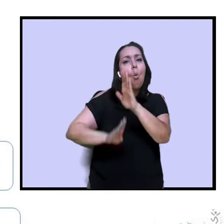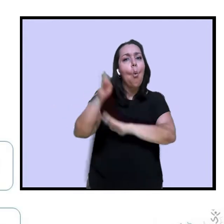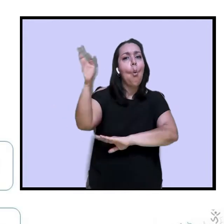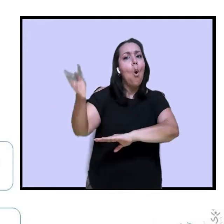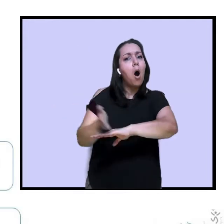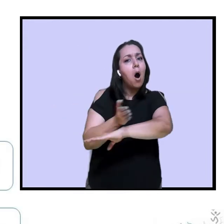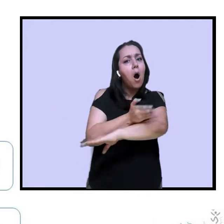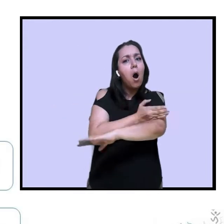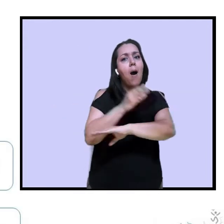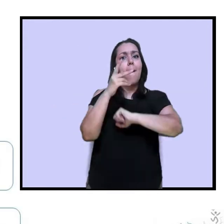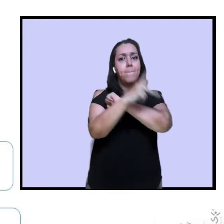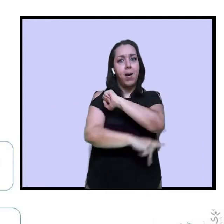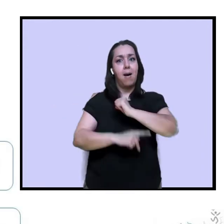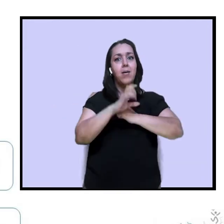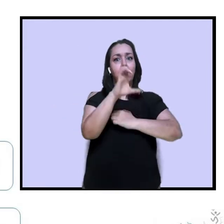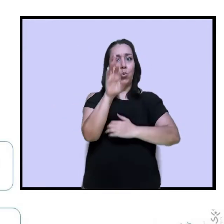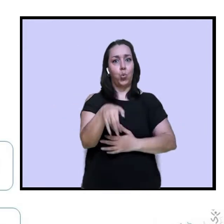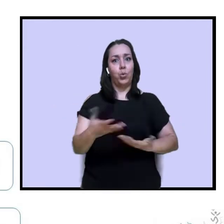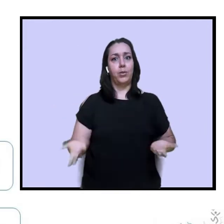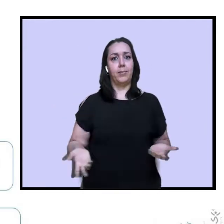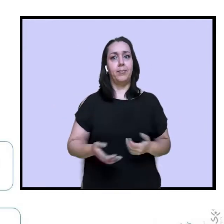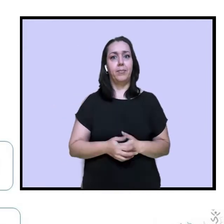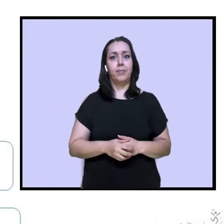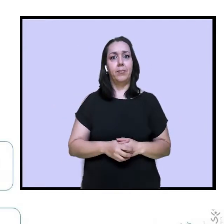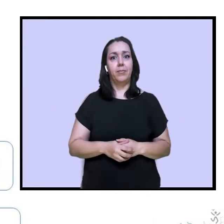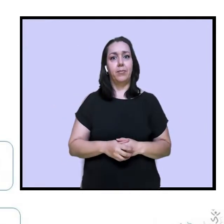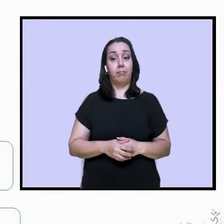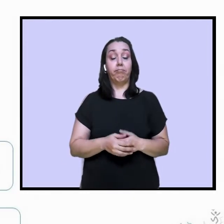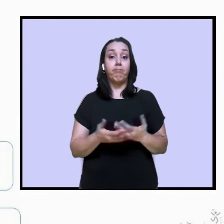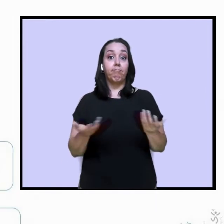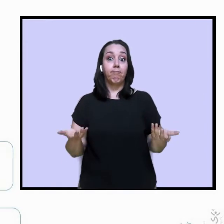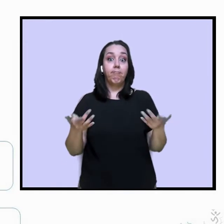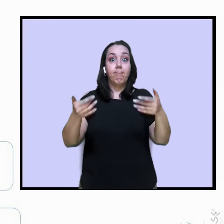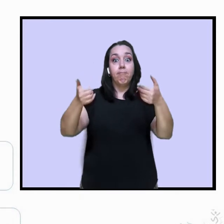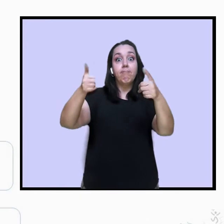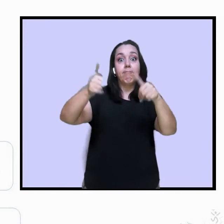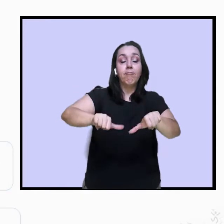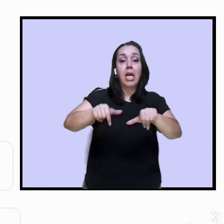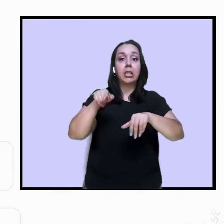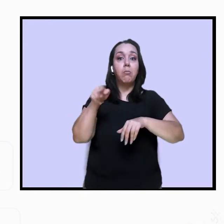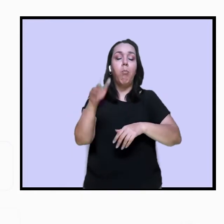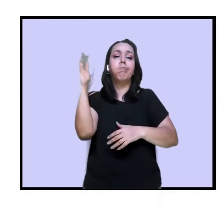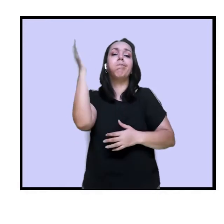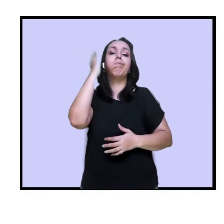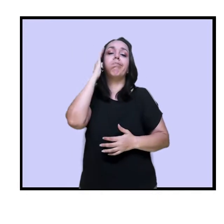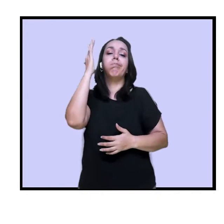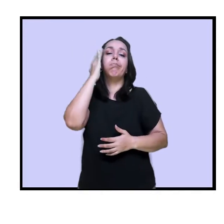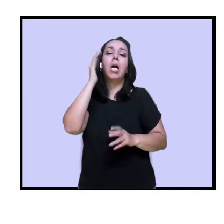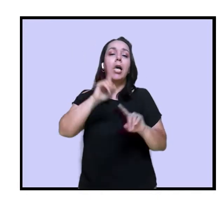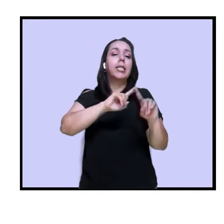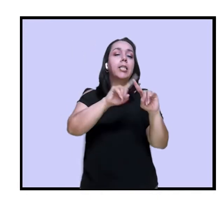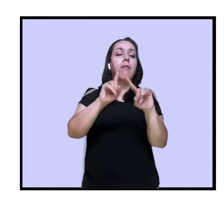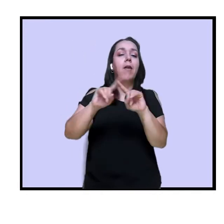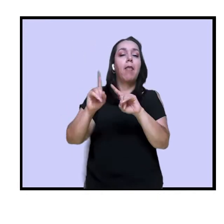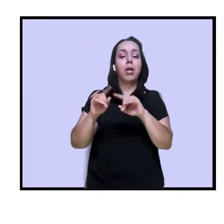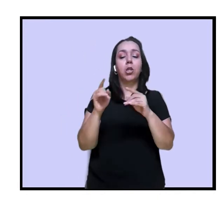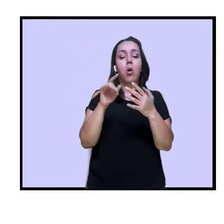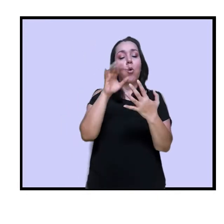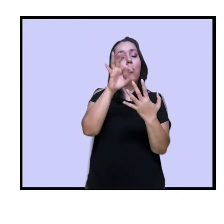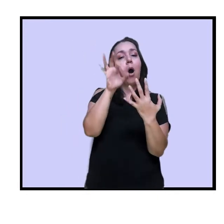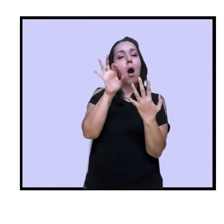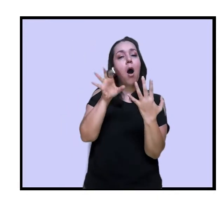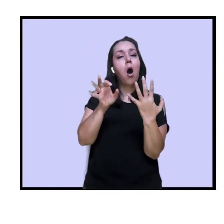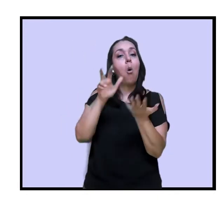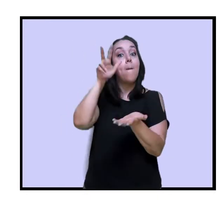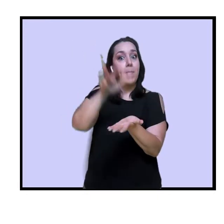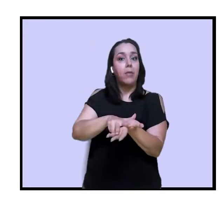un mejor desarrollo en el país. De acuerdo, así podemos saber que existen algunas